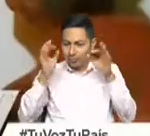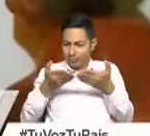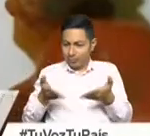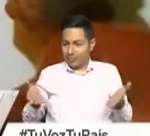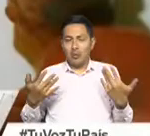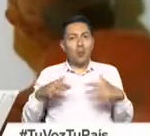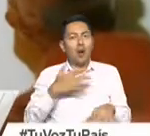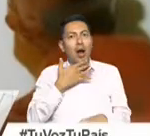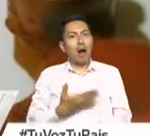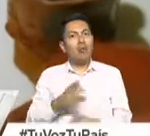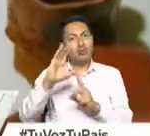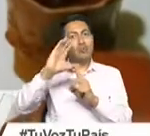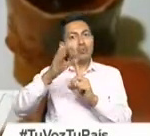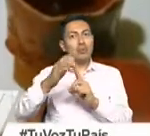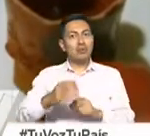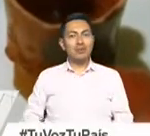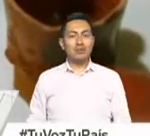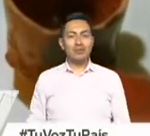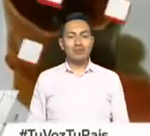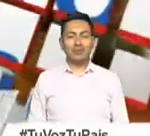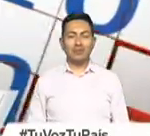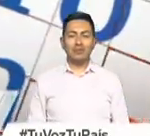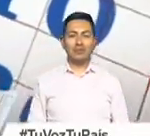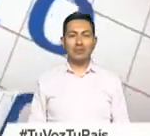mestizaje cultural.